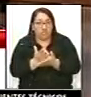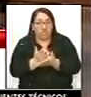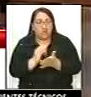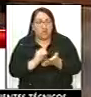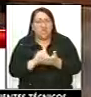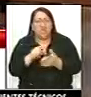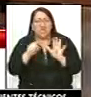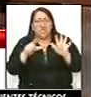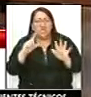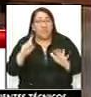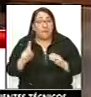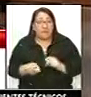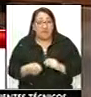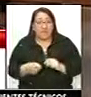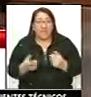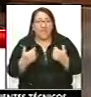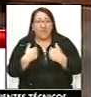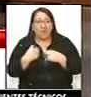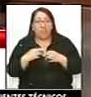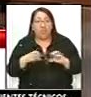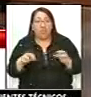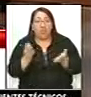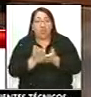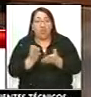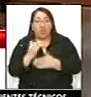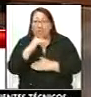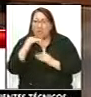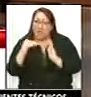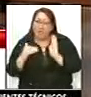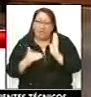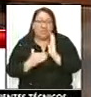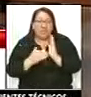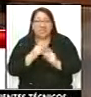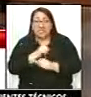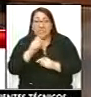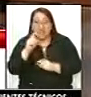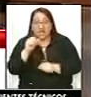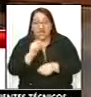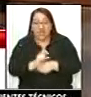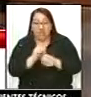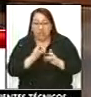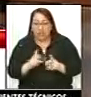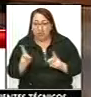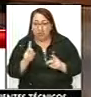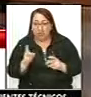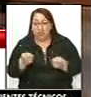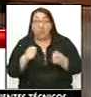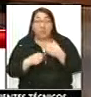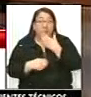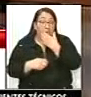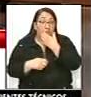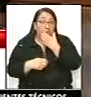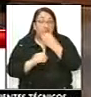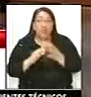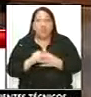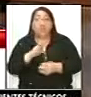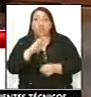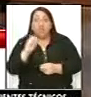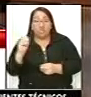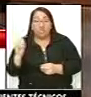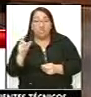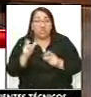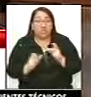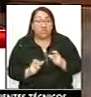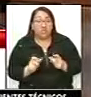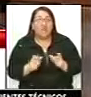de 17.000, tienen poblaciones escolares por debajo de 100 alumnos, y que no, sus pensiones no son más allá de 200,